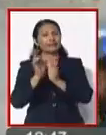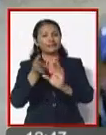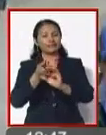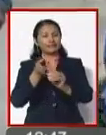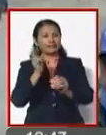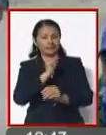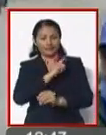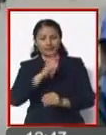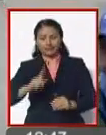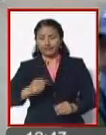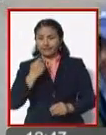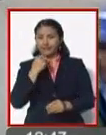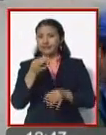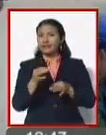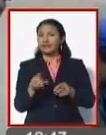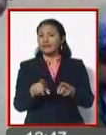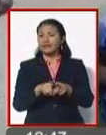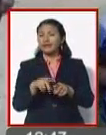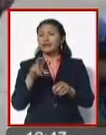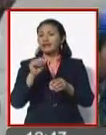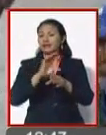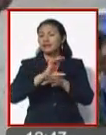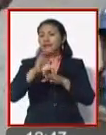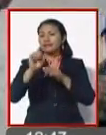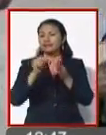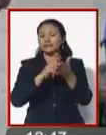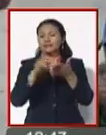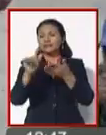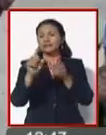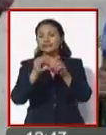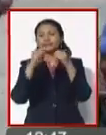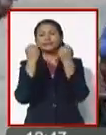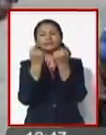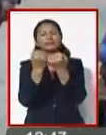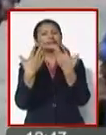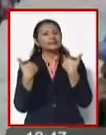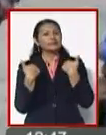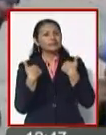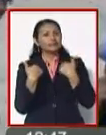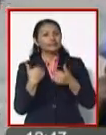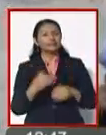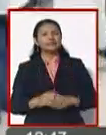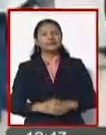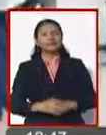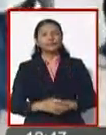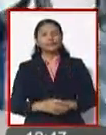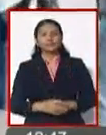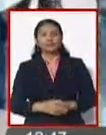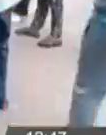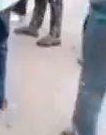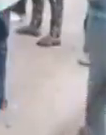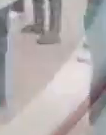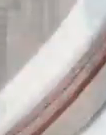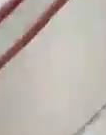inmediata del alcalde, ya que según ellos, él mismo no cumpliría con los proyectos sociales que se tienen previstos para el municipio.